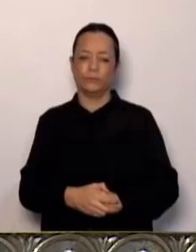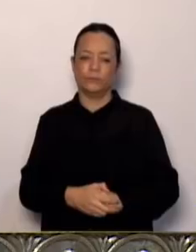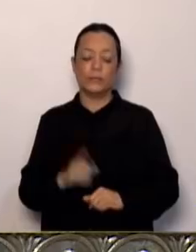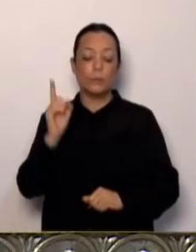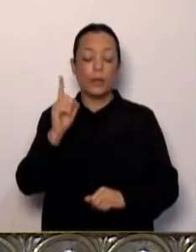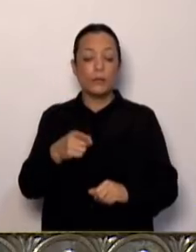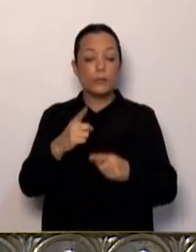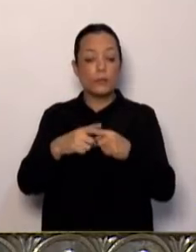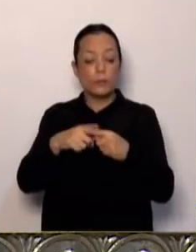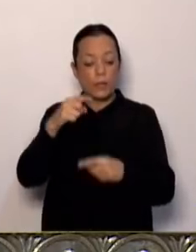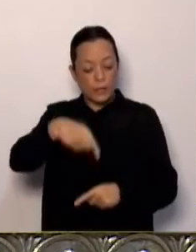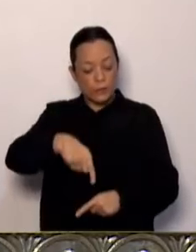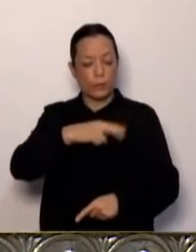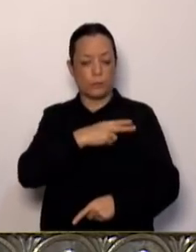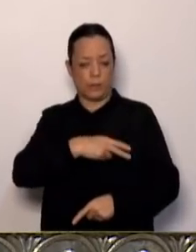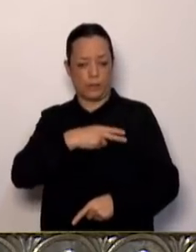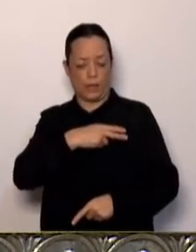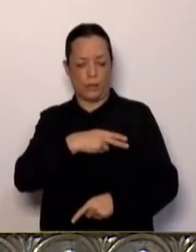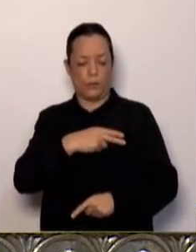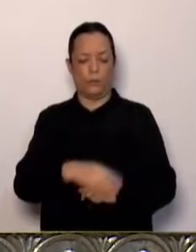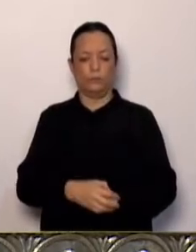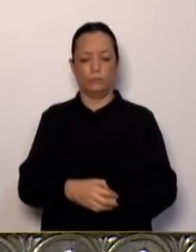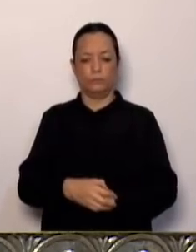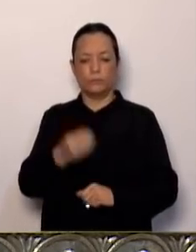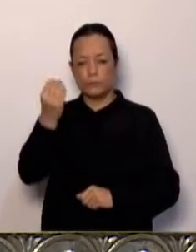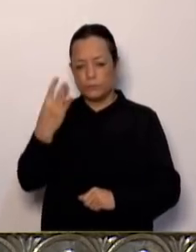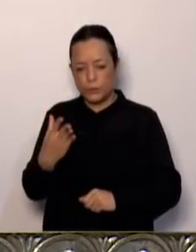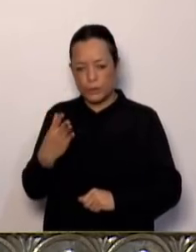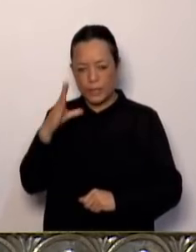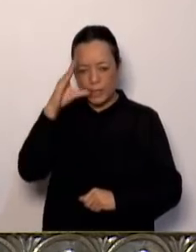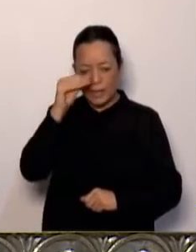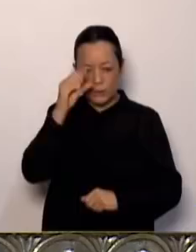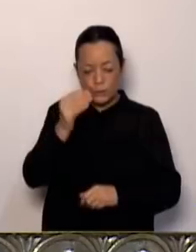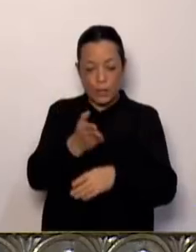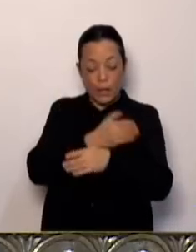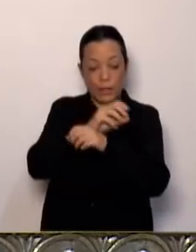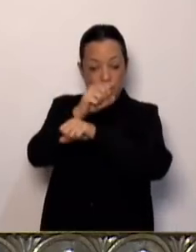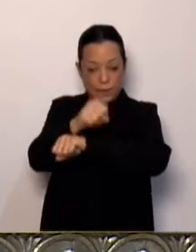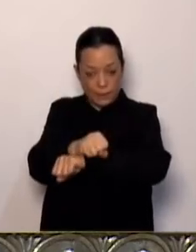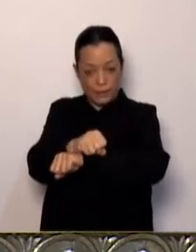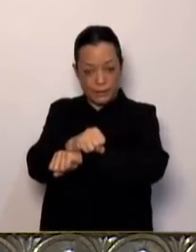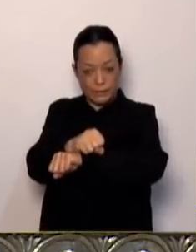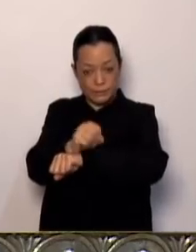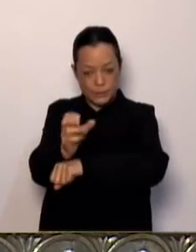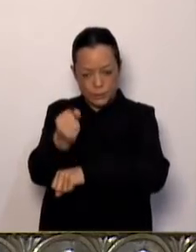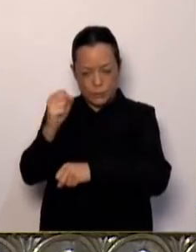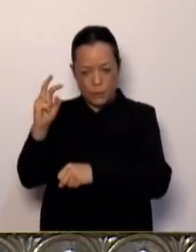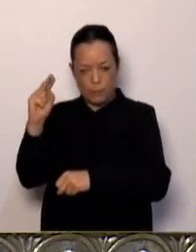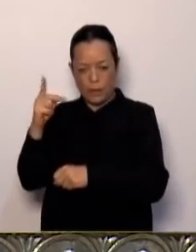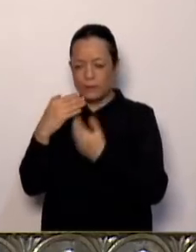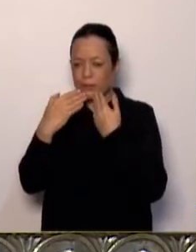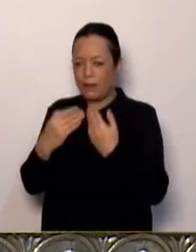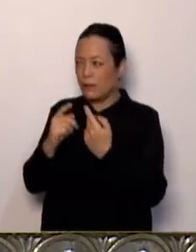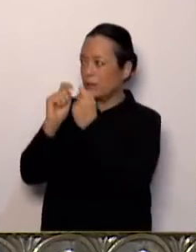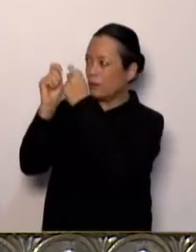celebrar estos misterios. Porque Él mismo, la noche en que iba a ser entregado, tomó pan, dando gracias